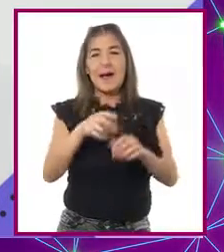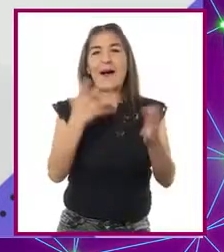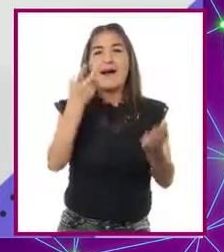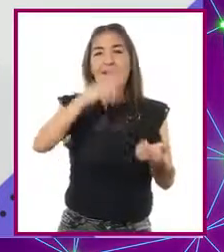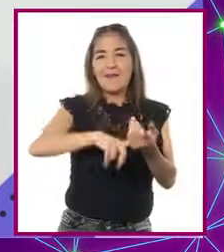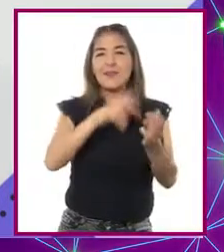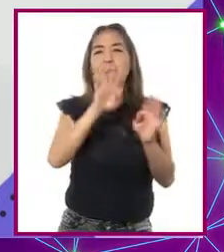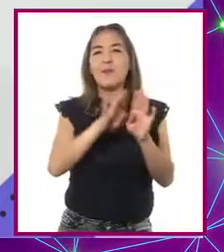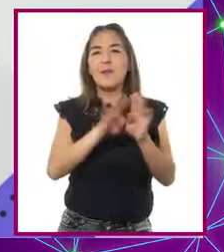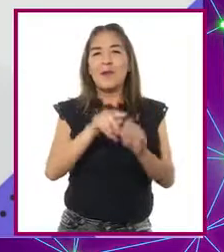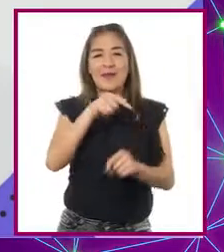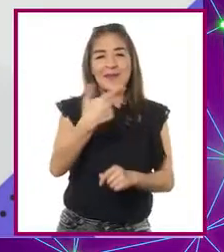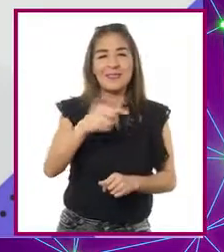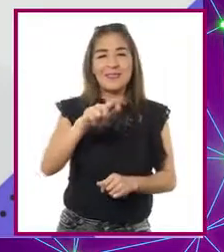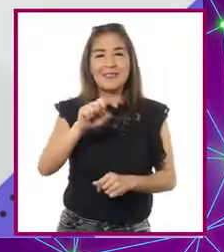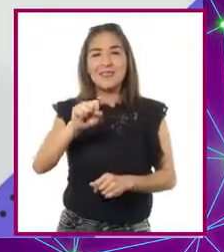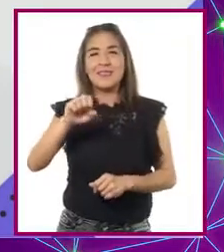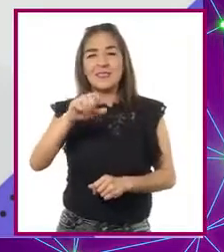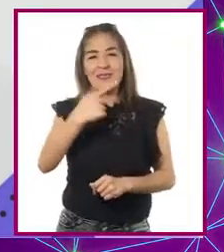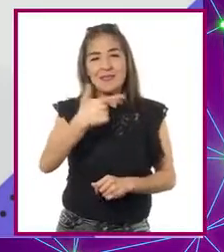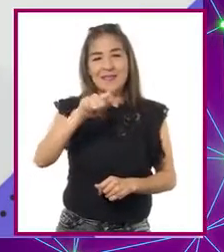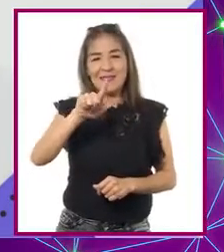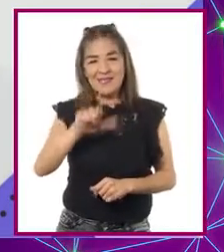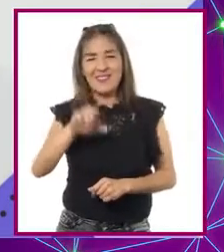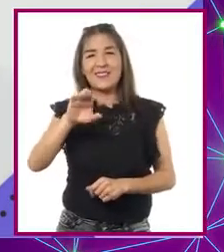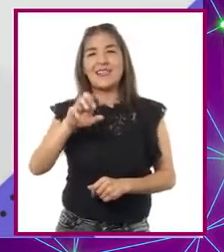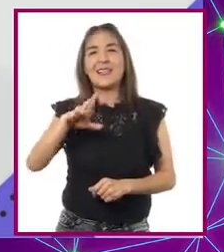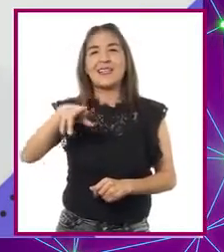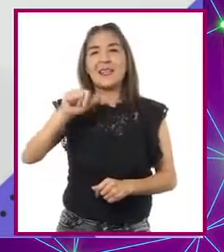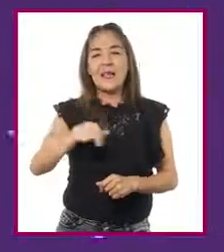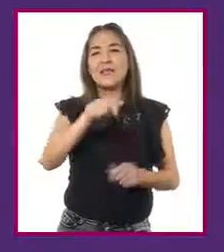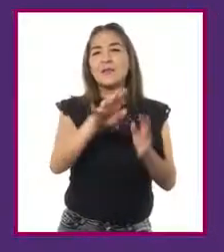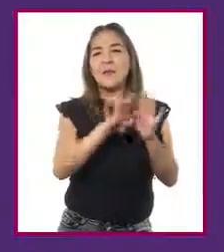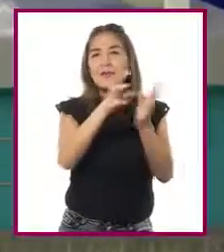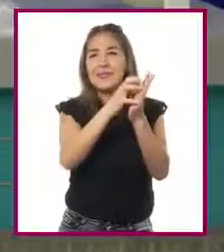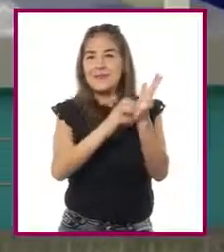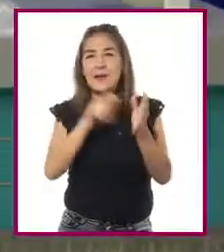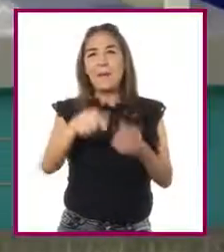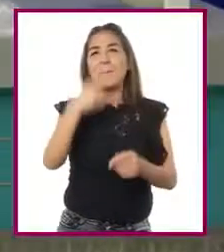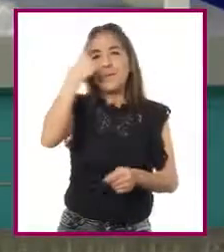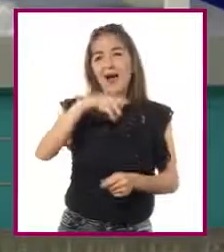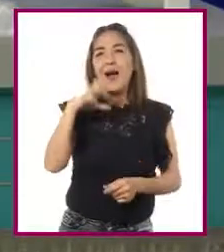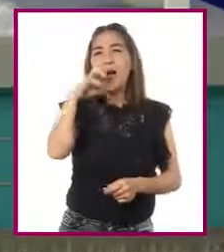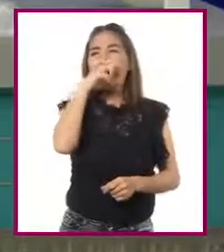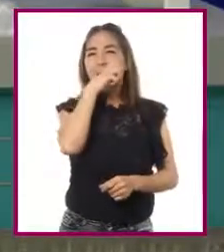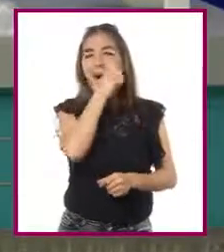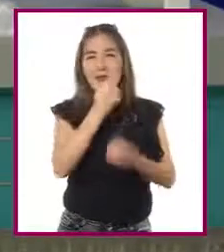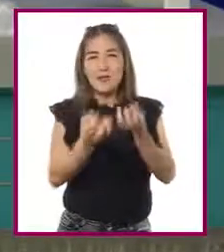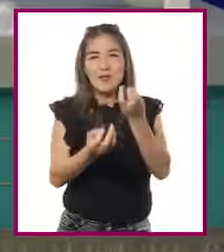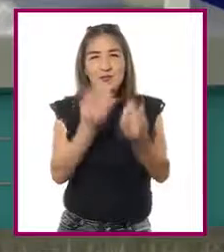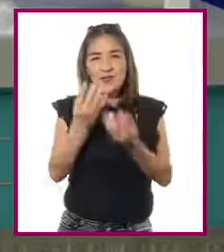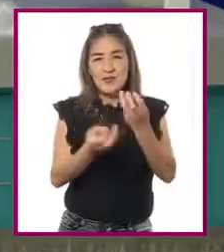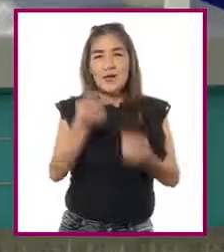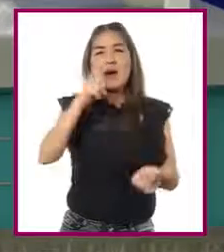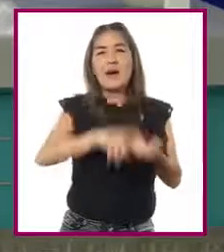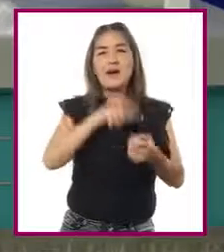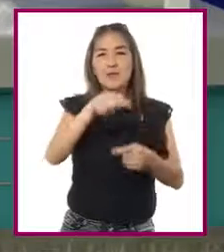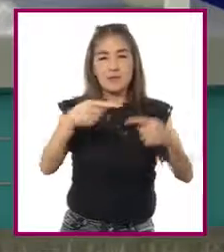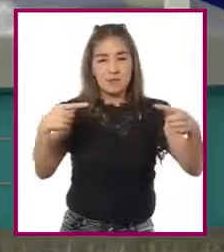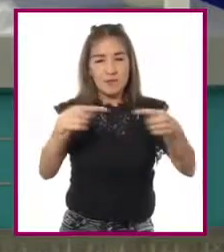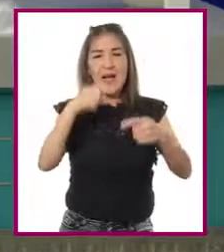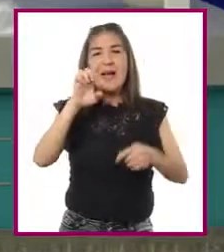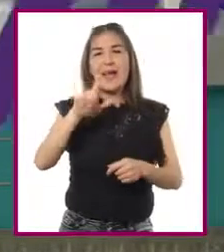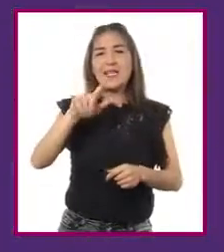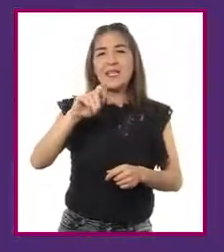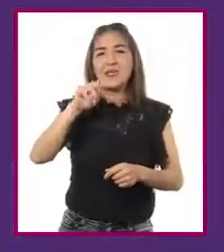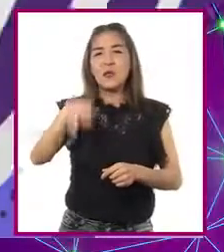la glicerina. Esta reacción libera energía calorífica. Como identificamos, hay transferencia de electrones de un